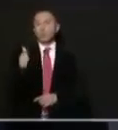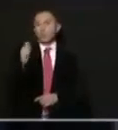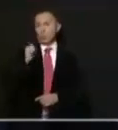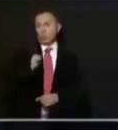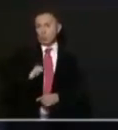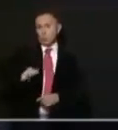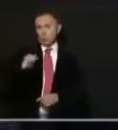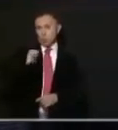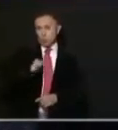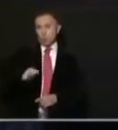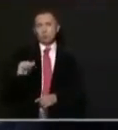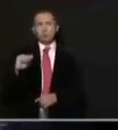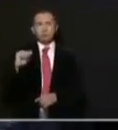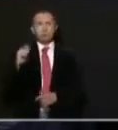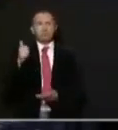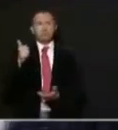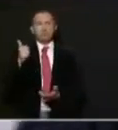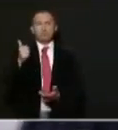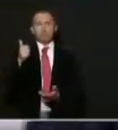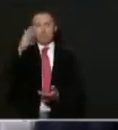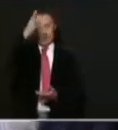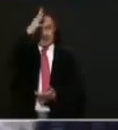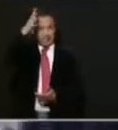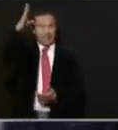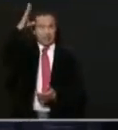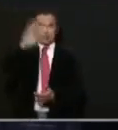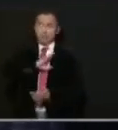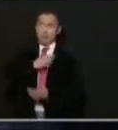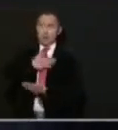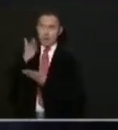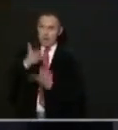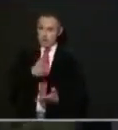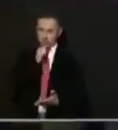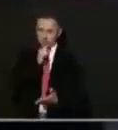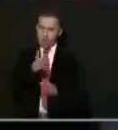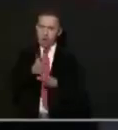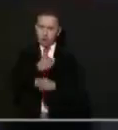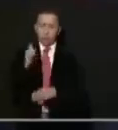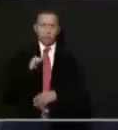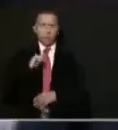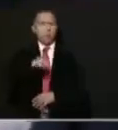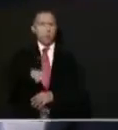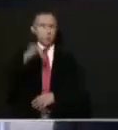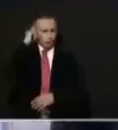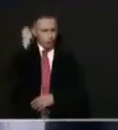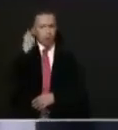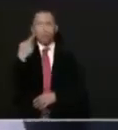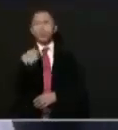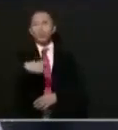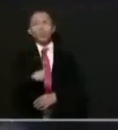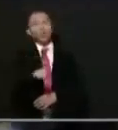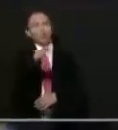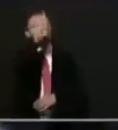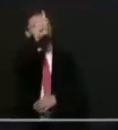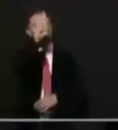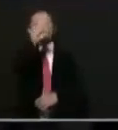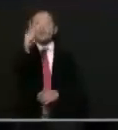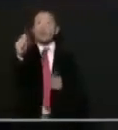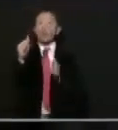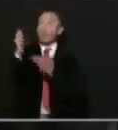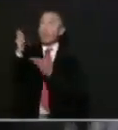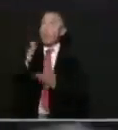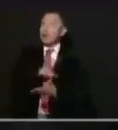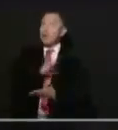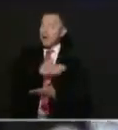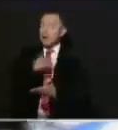divinidades, digamos, naturales de origen prehispánico con las divinidades cristianas, y esto pues es parte de un proceso cultural e